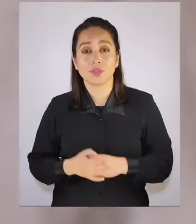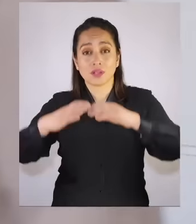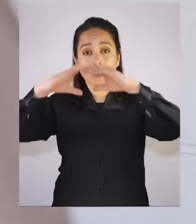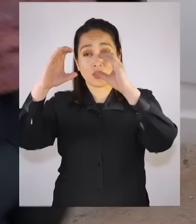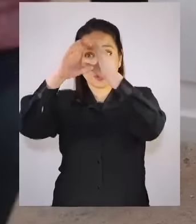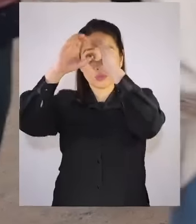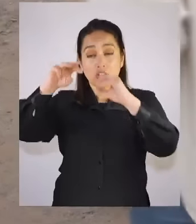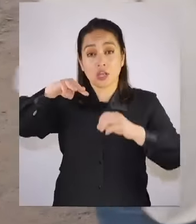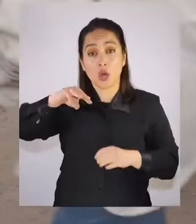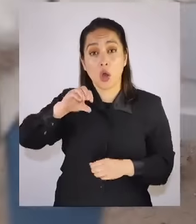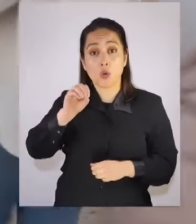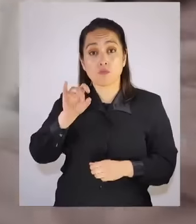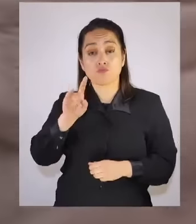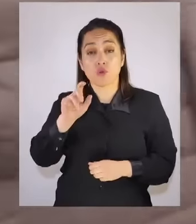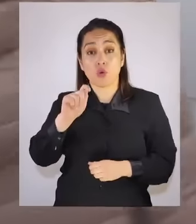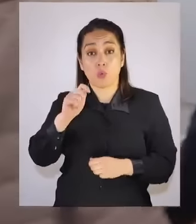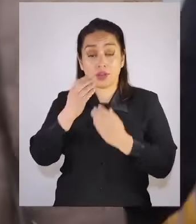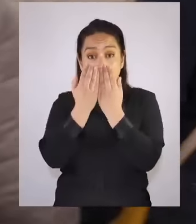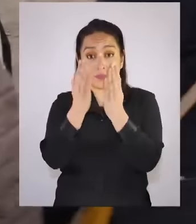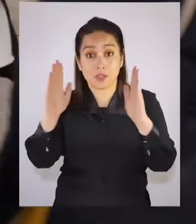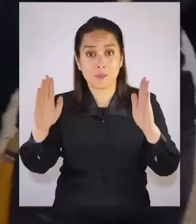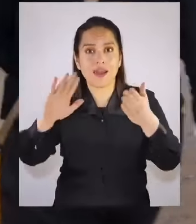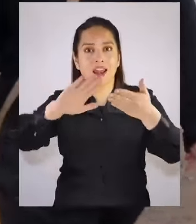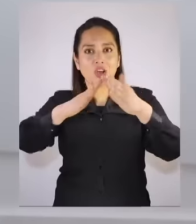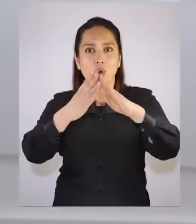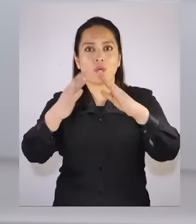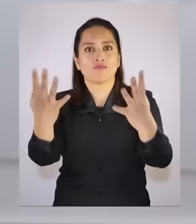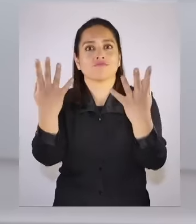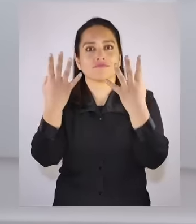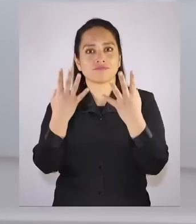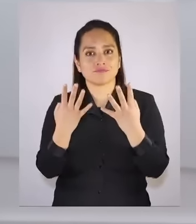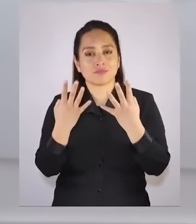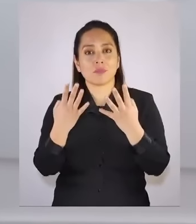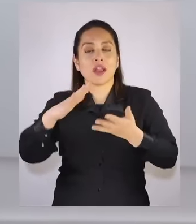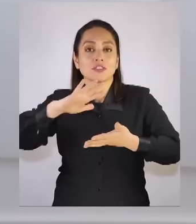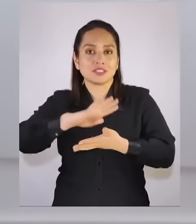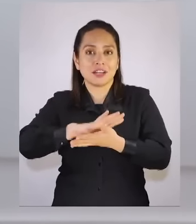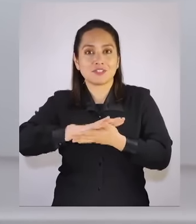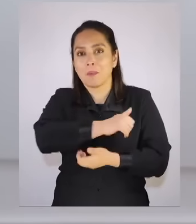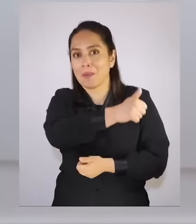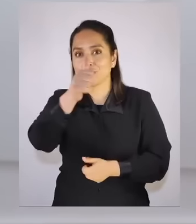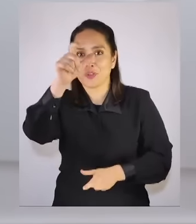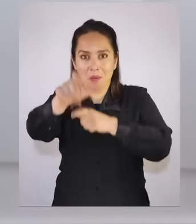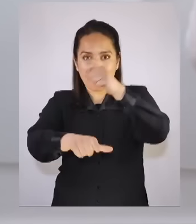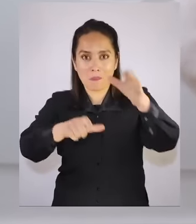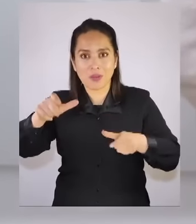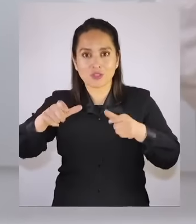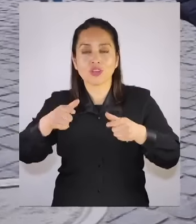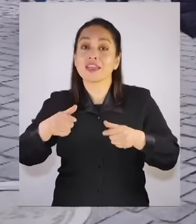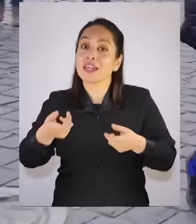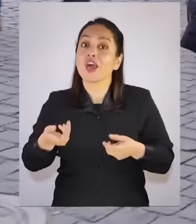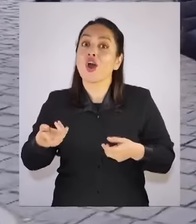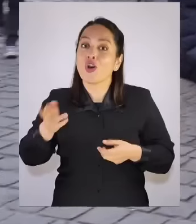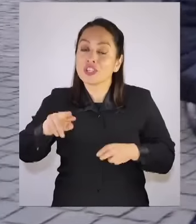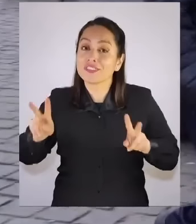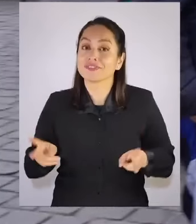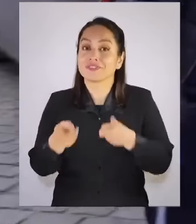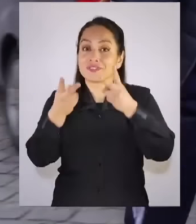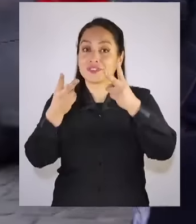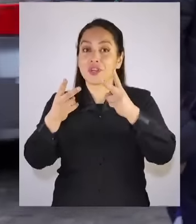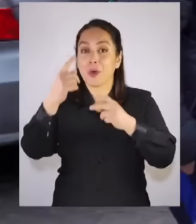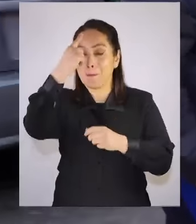Observatorio de Juan Muat abrirá sus puertas a la comunidad en un evento para todo público que busca rescatar este patrimonio y a este